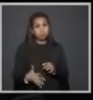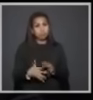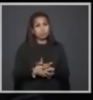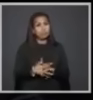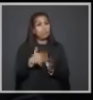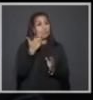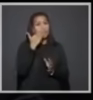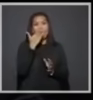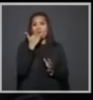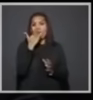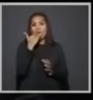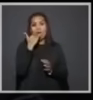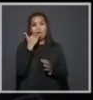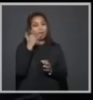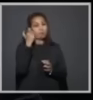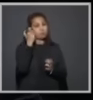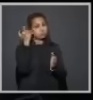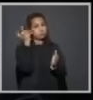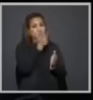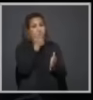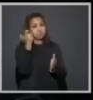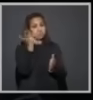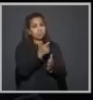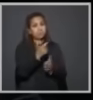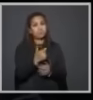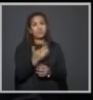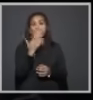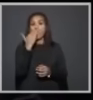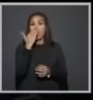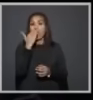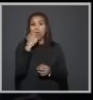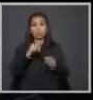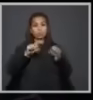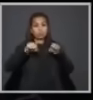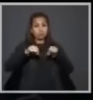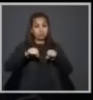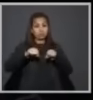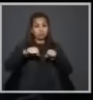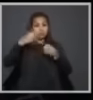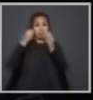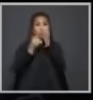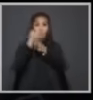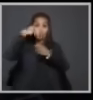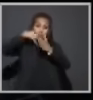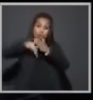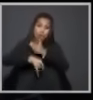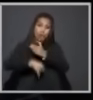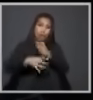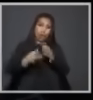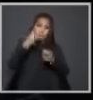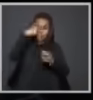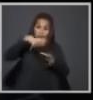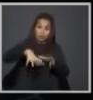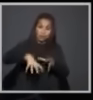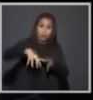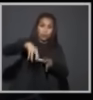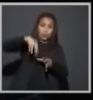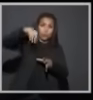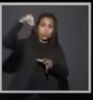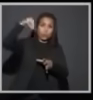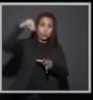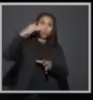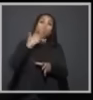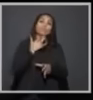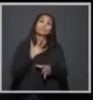No hay inversión, no se están perforando pozos, no se puede extraer petróleo si no se perforan